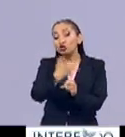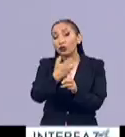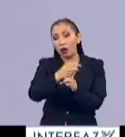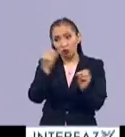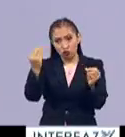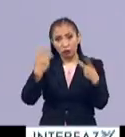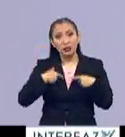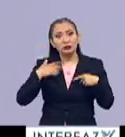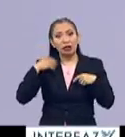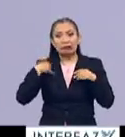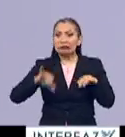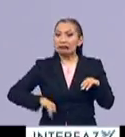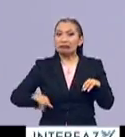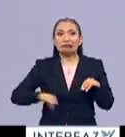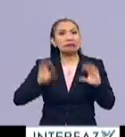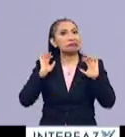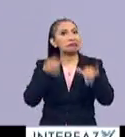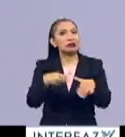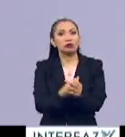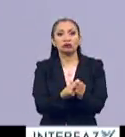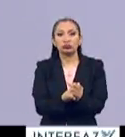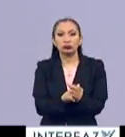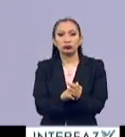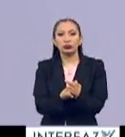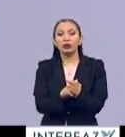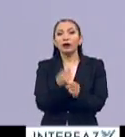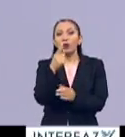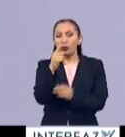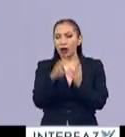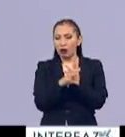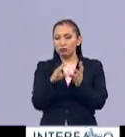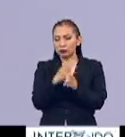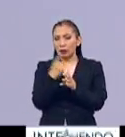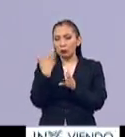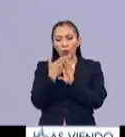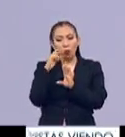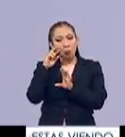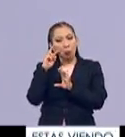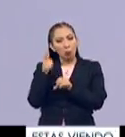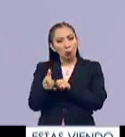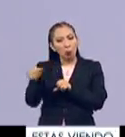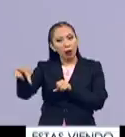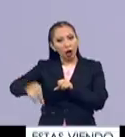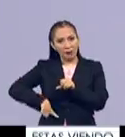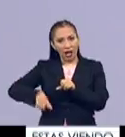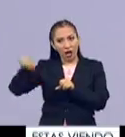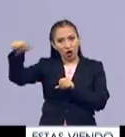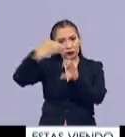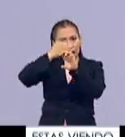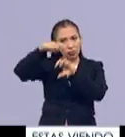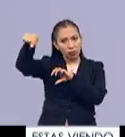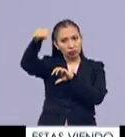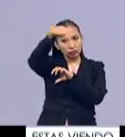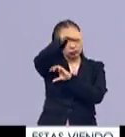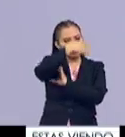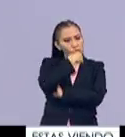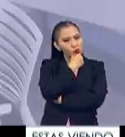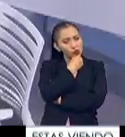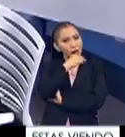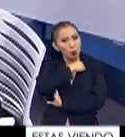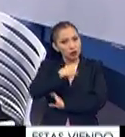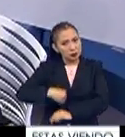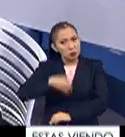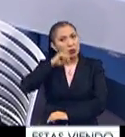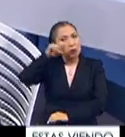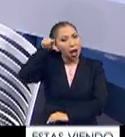habido muchísima demanda por este curso. Algo que vemos mucho interés en gobiernos locales, por ejemplo, de los estados, de los